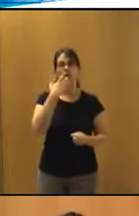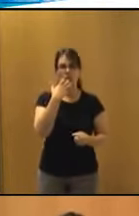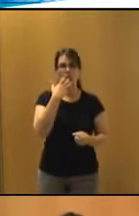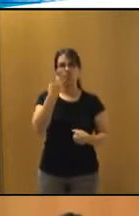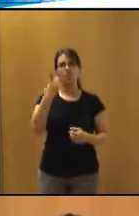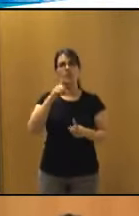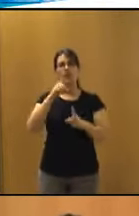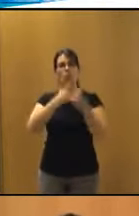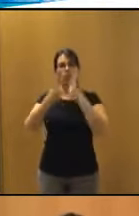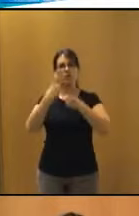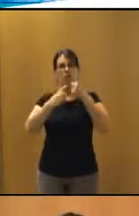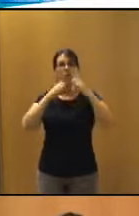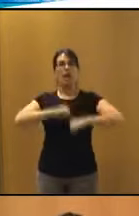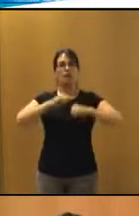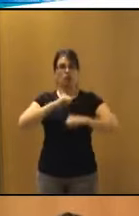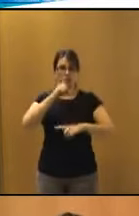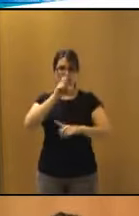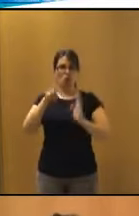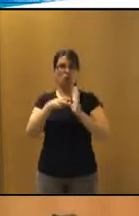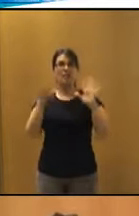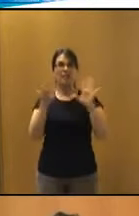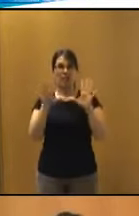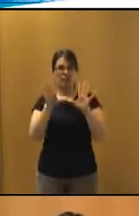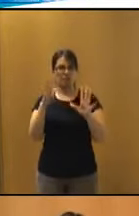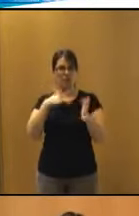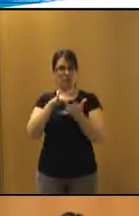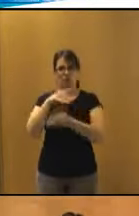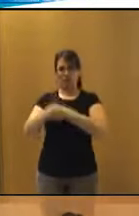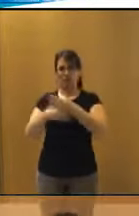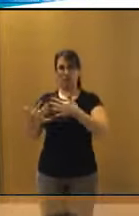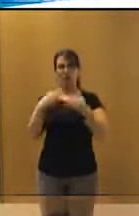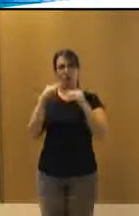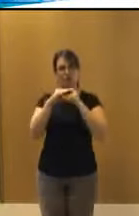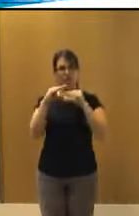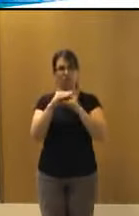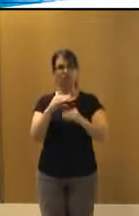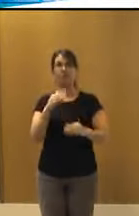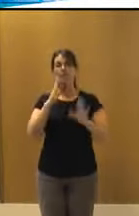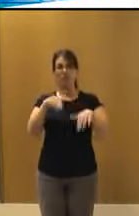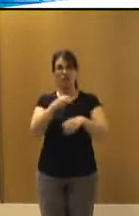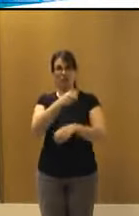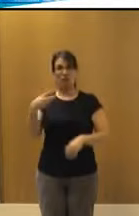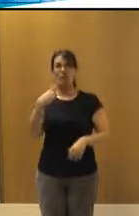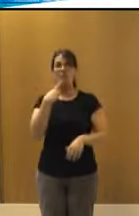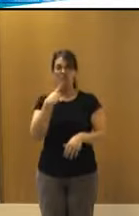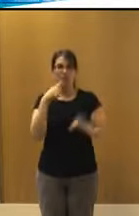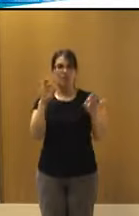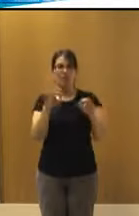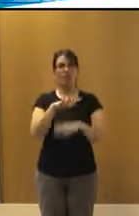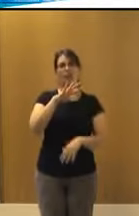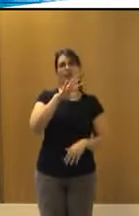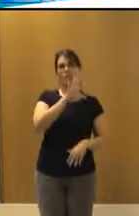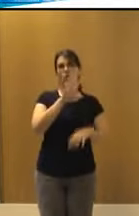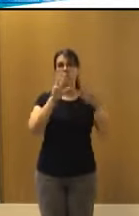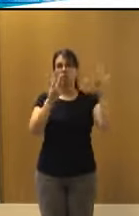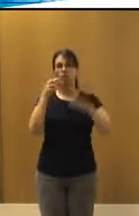Por ejemplo, con una encuesta, la encuesta mayores de 2010 del IMSERSO, nos dice que un